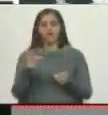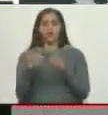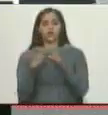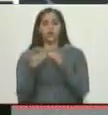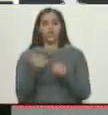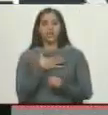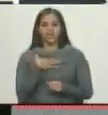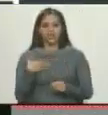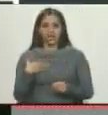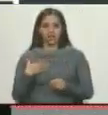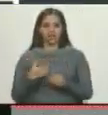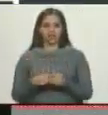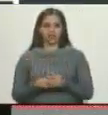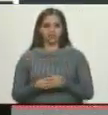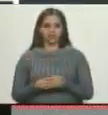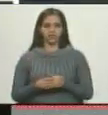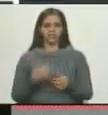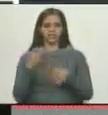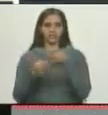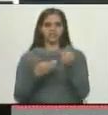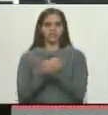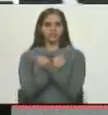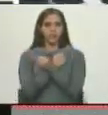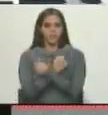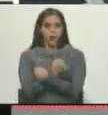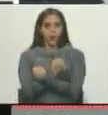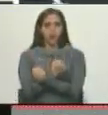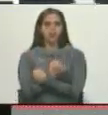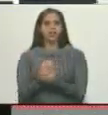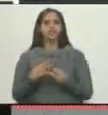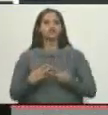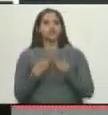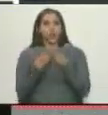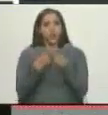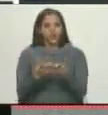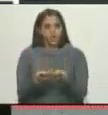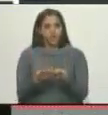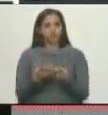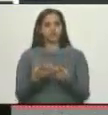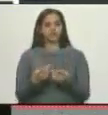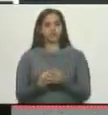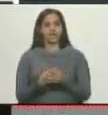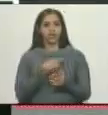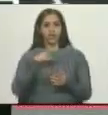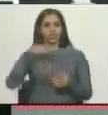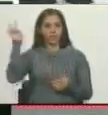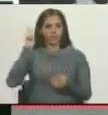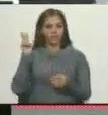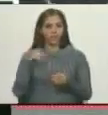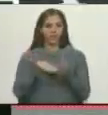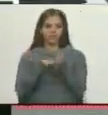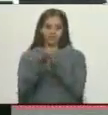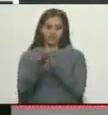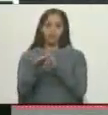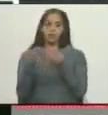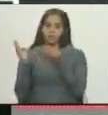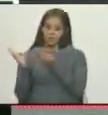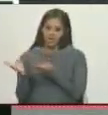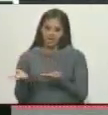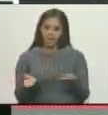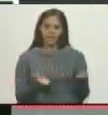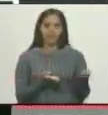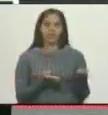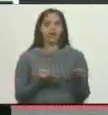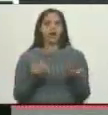quiera expresar su amor y su voluntad de que nuestra Venezuela salga adelante, bienvenida a